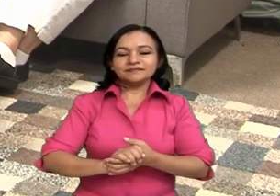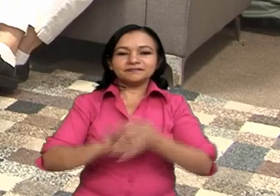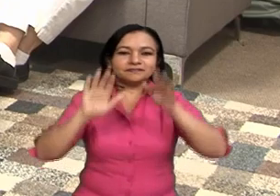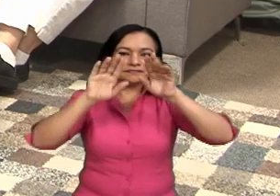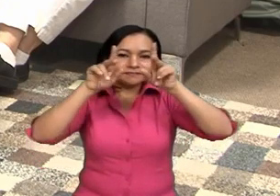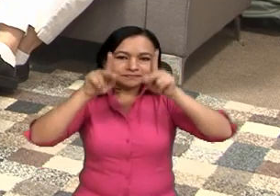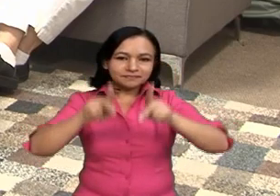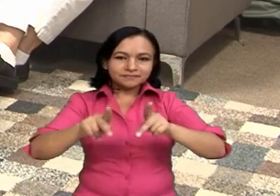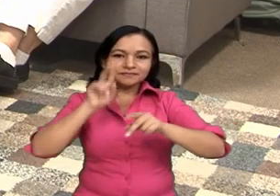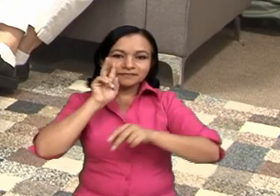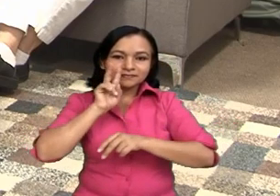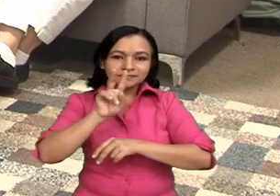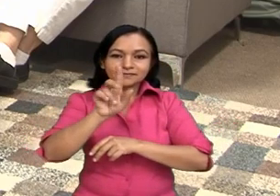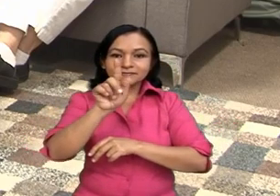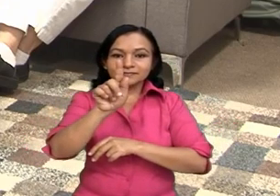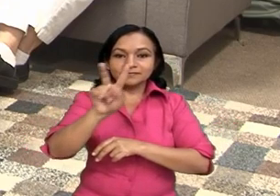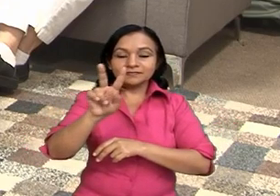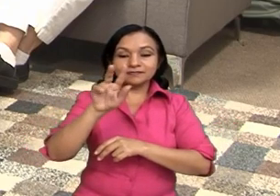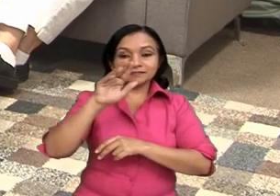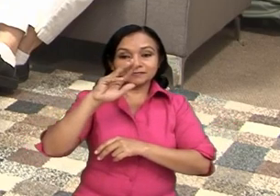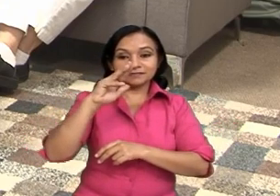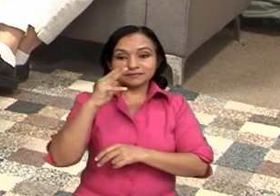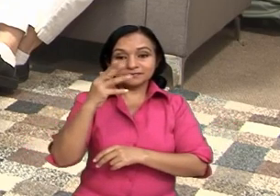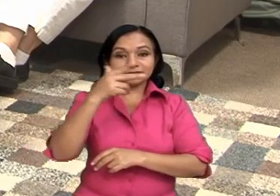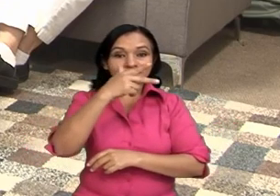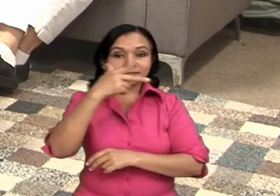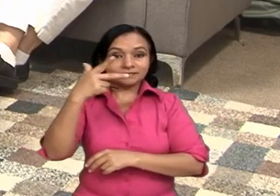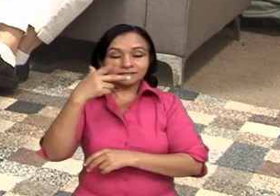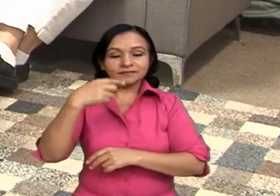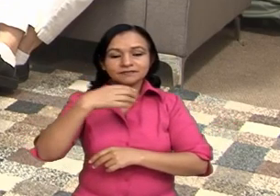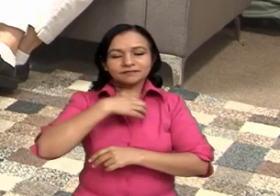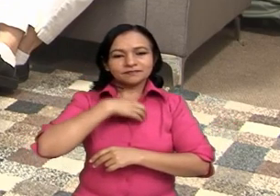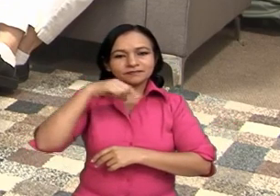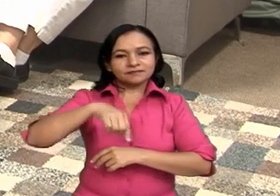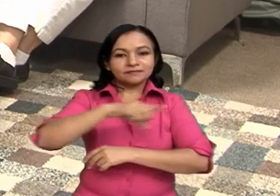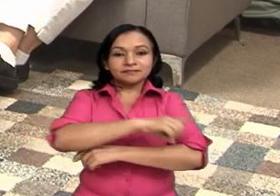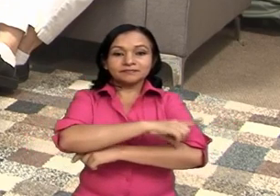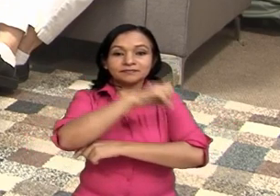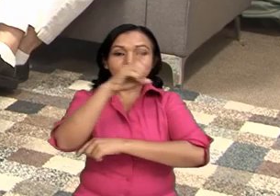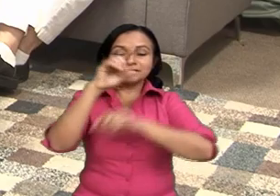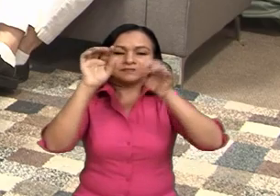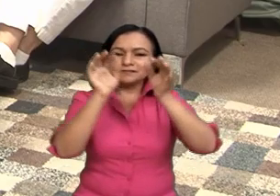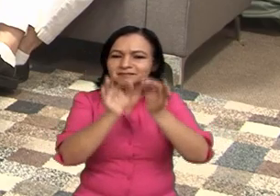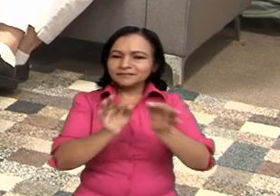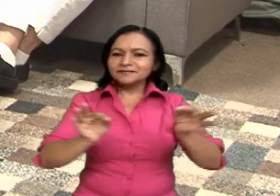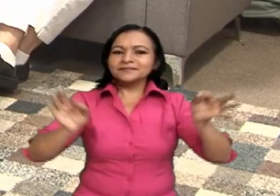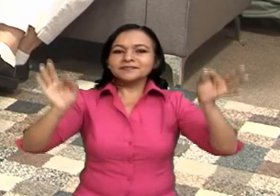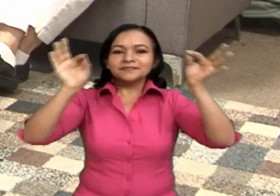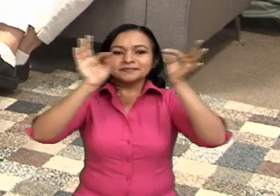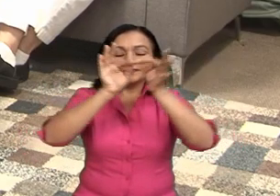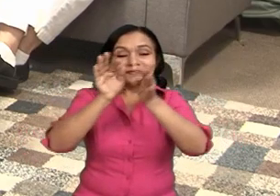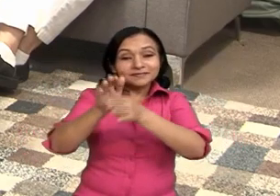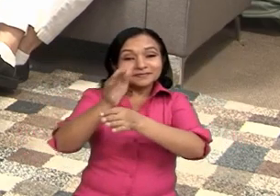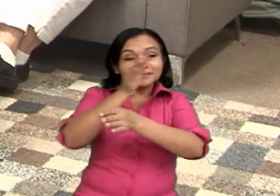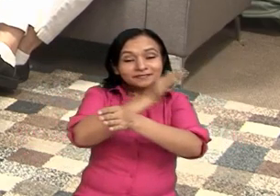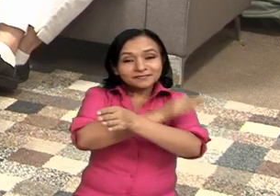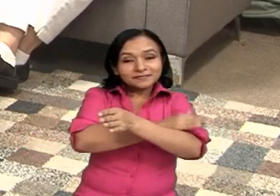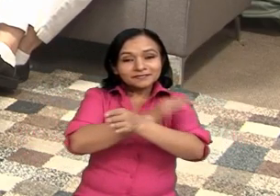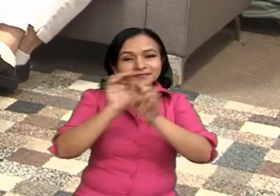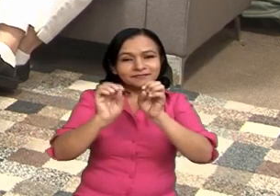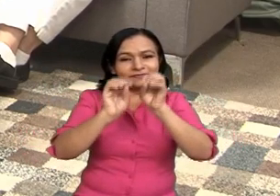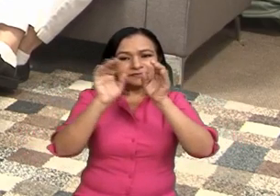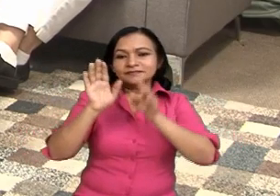teleaudiencia de canal parlamentario. Para nosotros hoy es un día muy importante. Y desde muy temprano decíamos